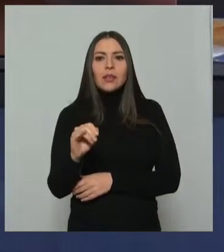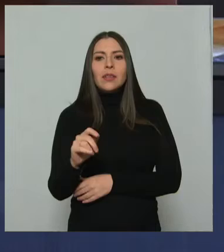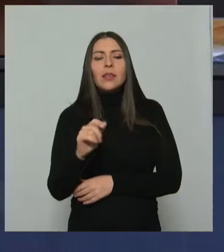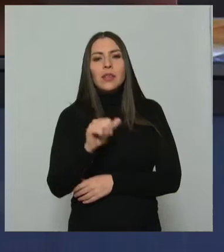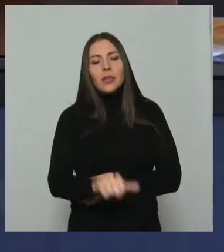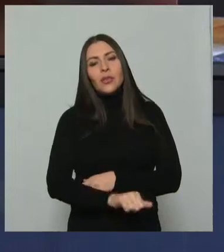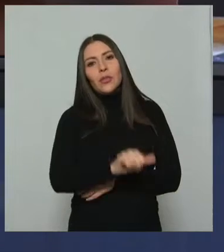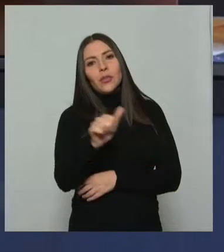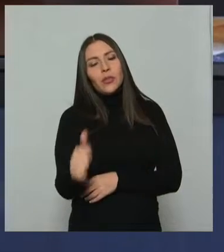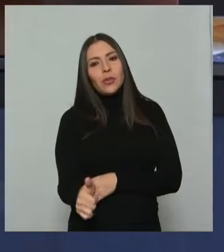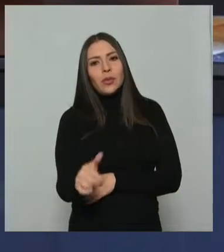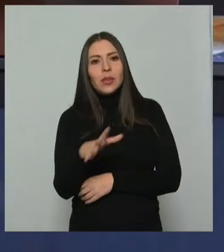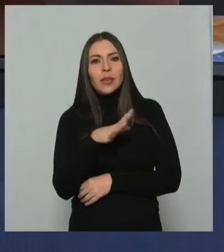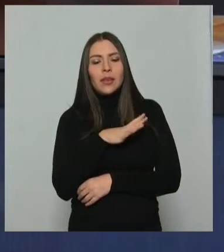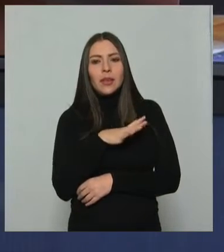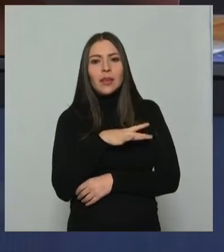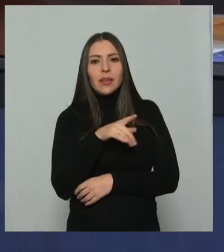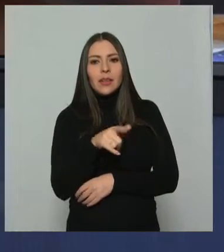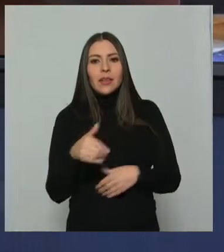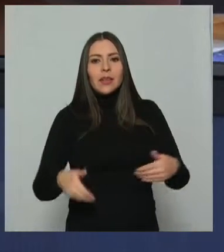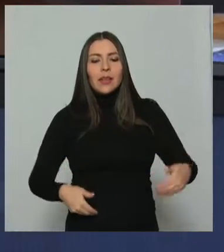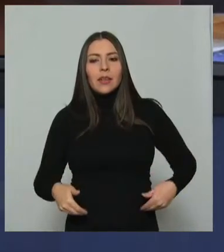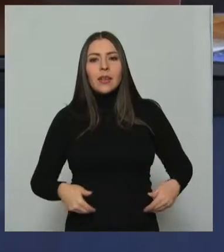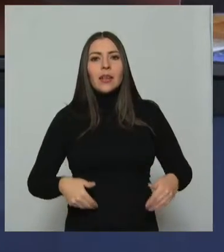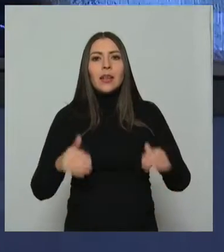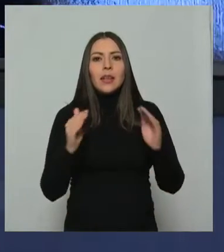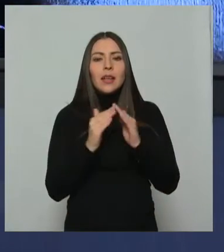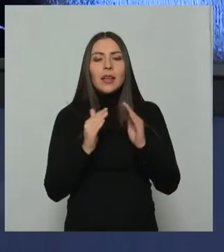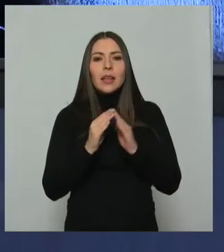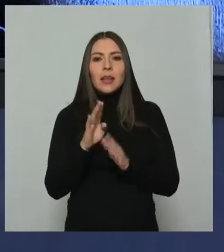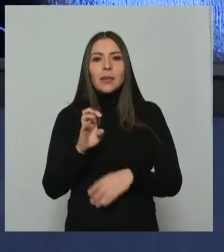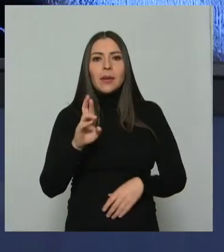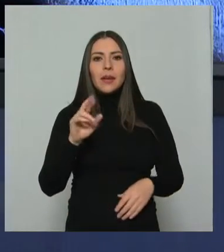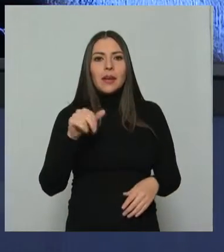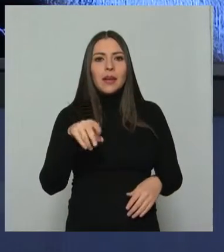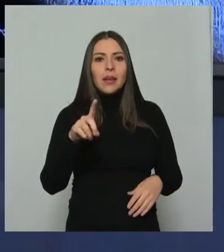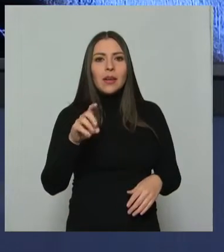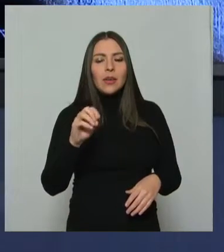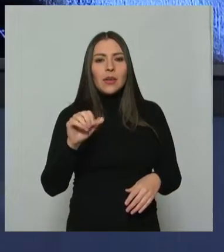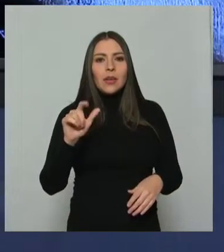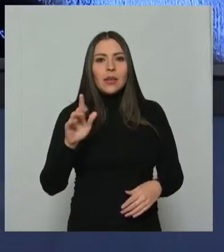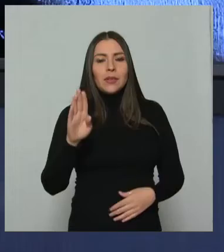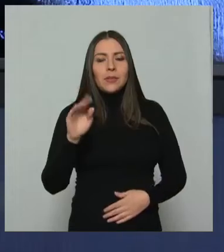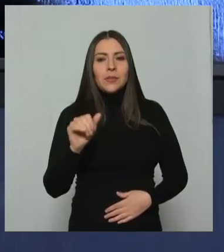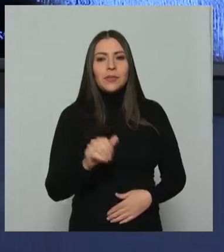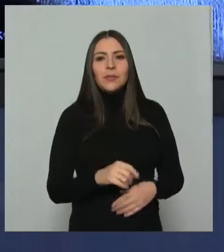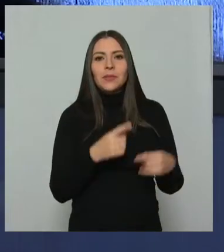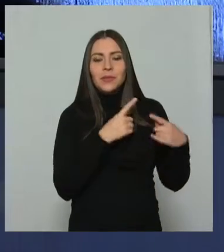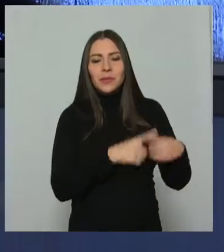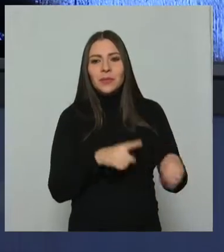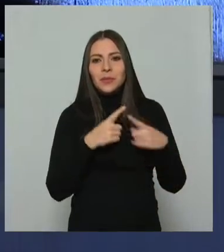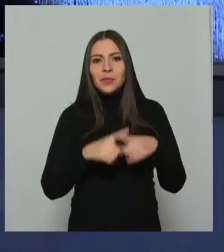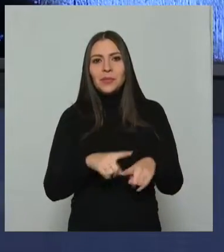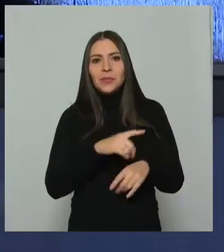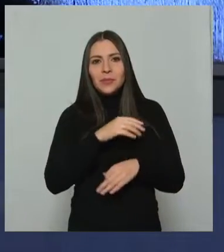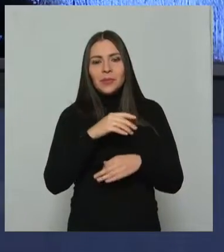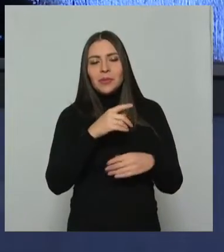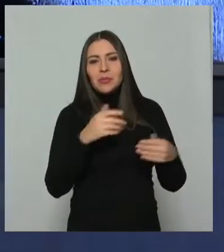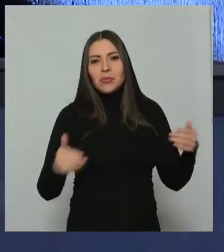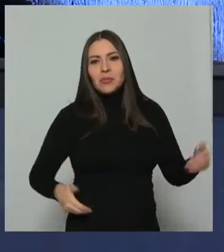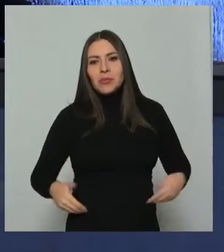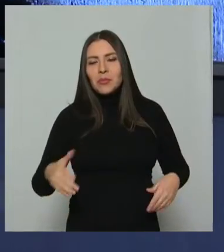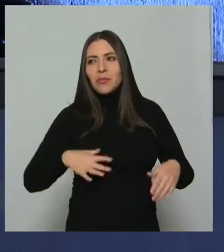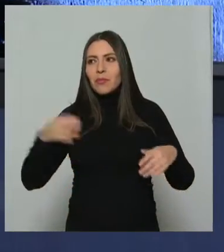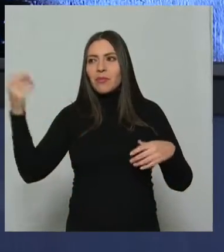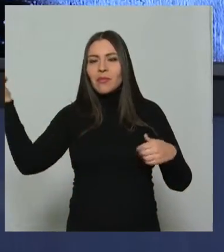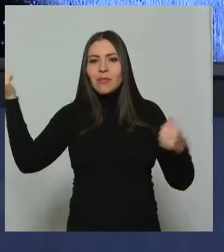hay una versión de La casa de Bernarda Alba, de Federico García Lorca, entre todas estas obras que trae esta gente de provincia